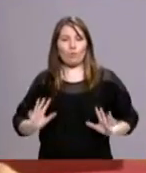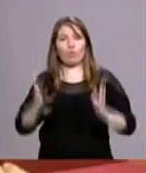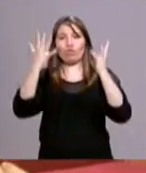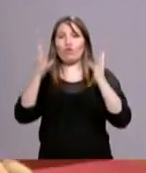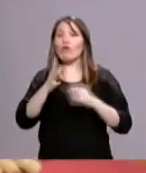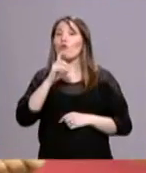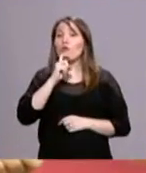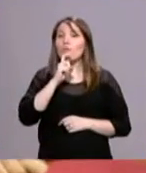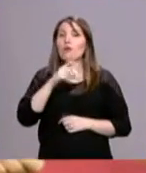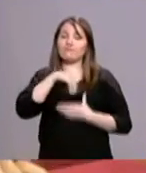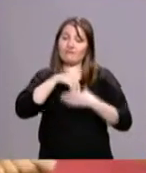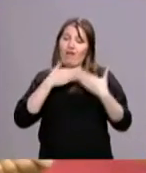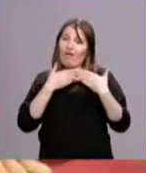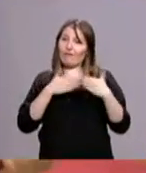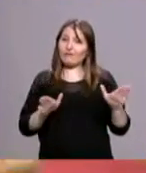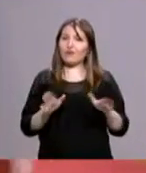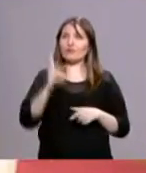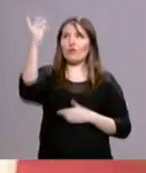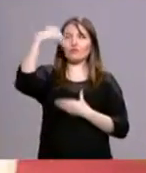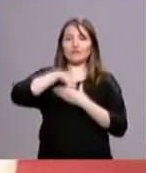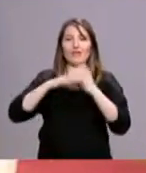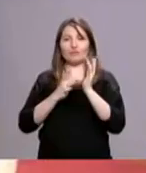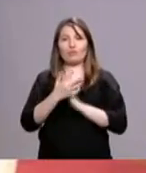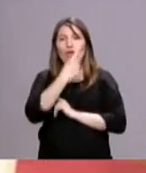dejando que Jesús nos dé a los hombres ojos nuevos.